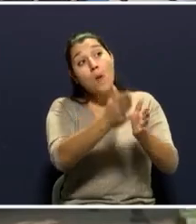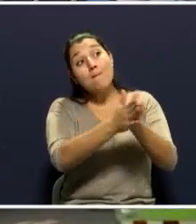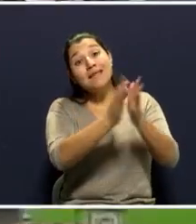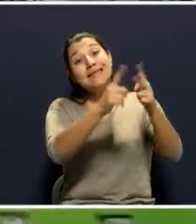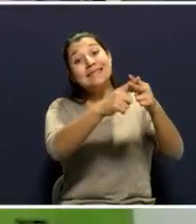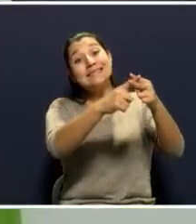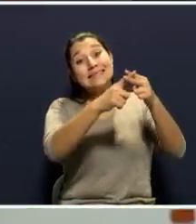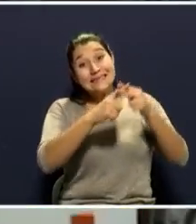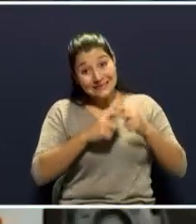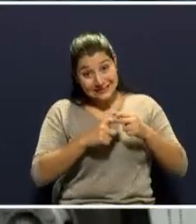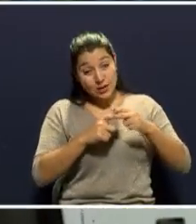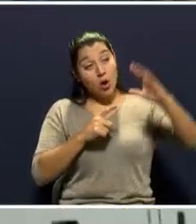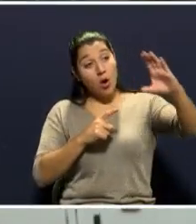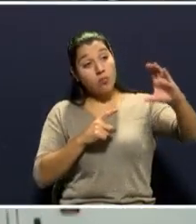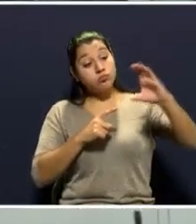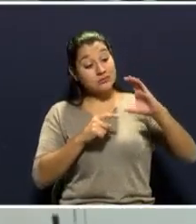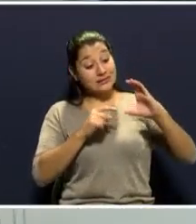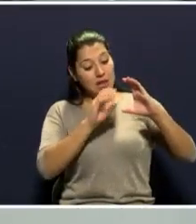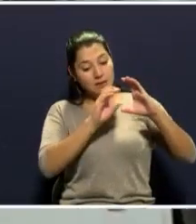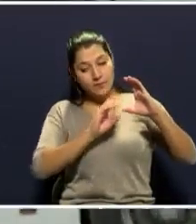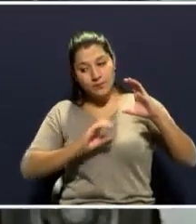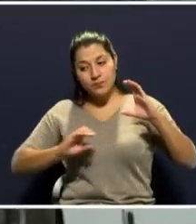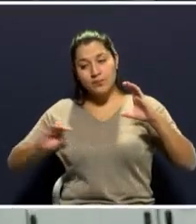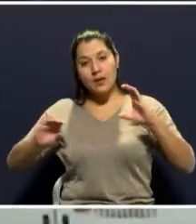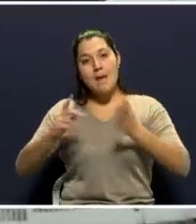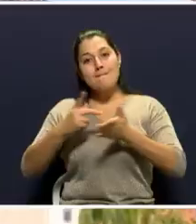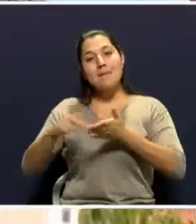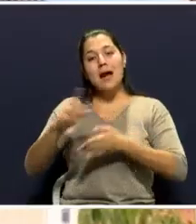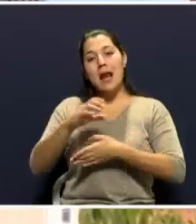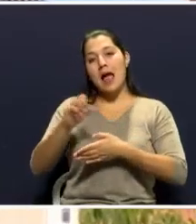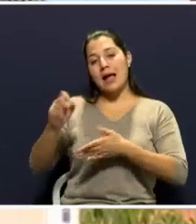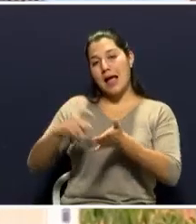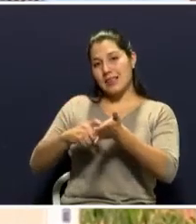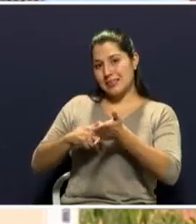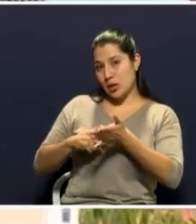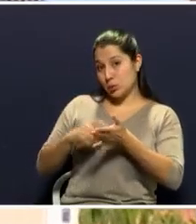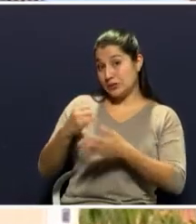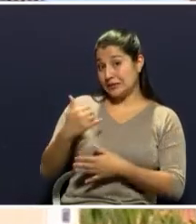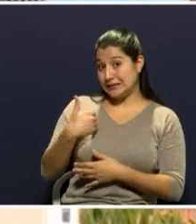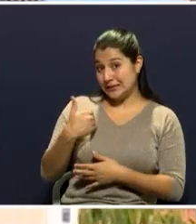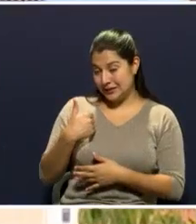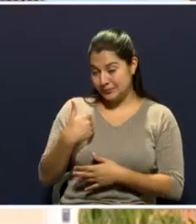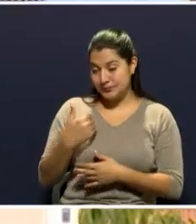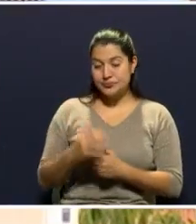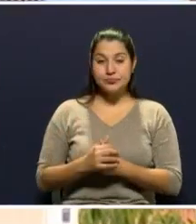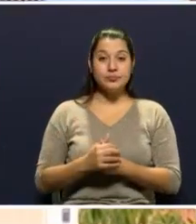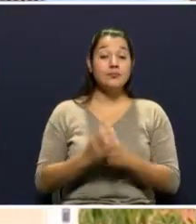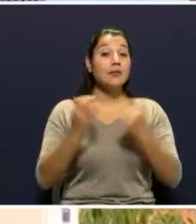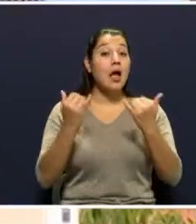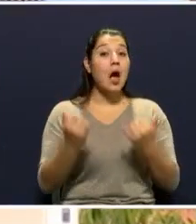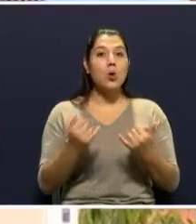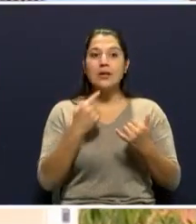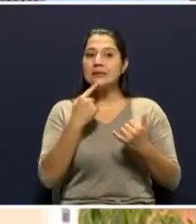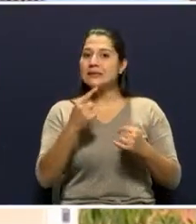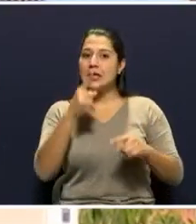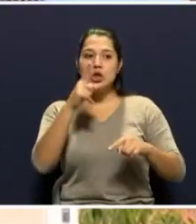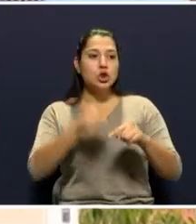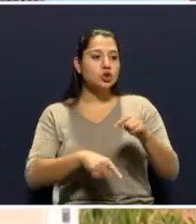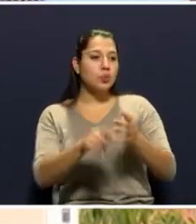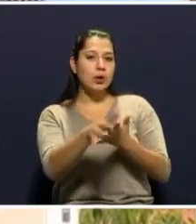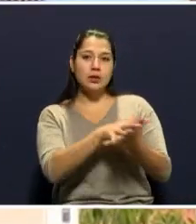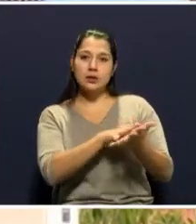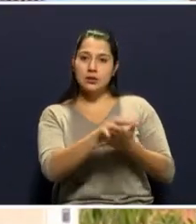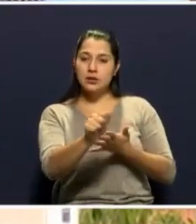que en Liberación Nacional, el diputado Luis Fernando Chacón señala que no se puede desarmar la Caja Costarricense